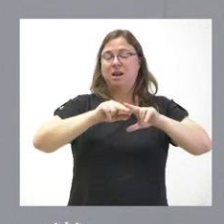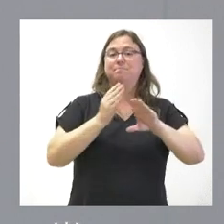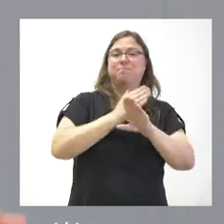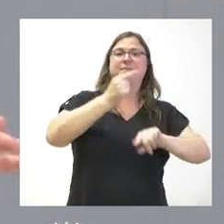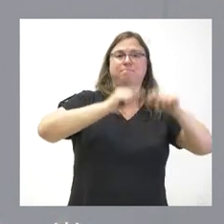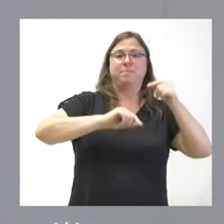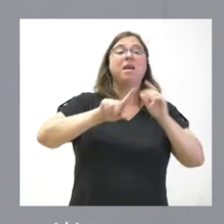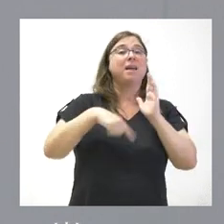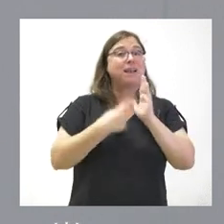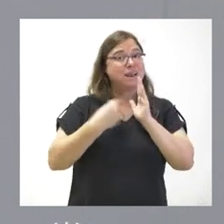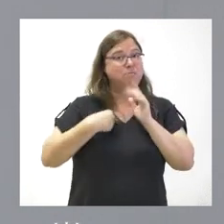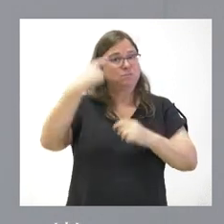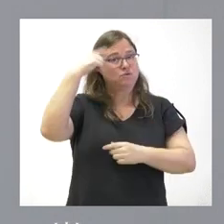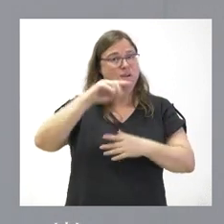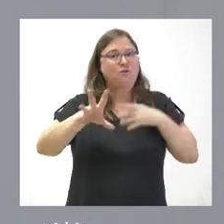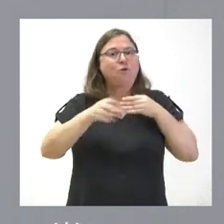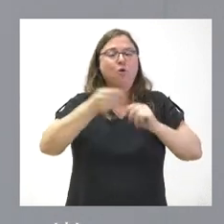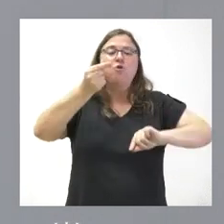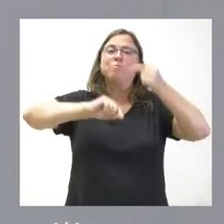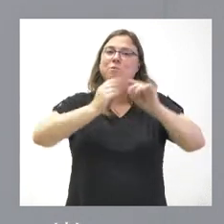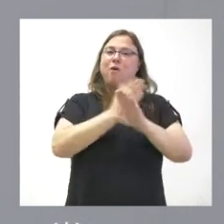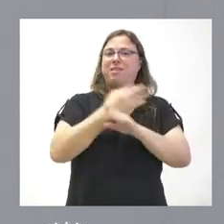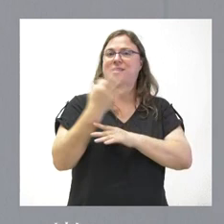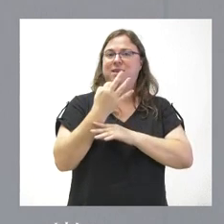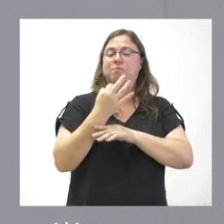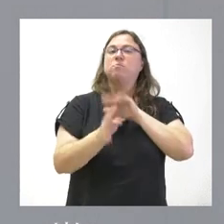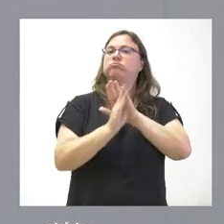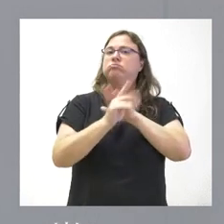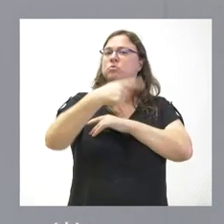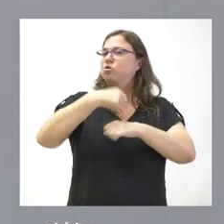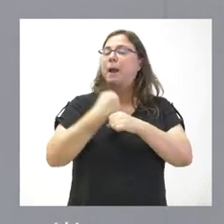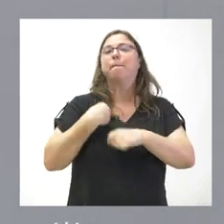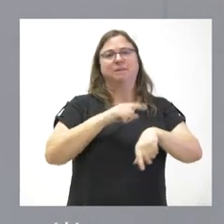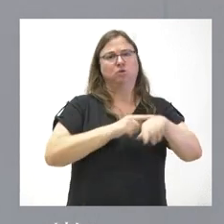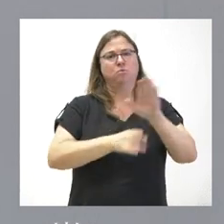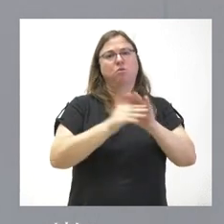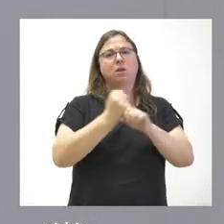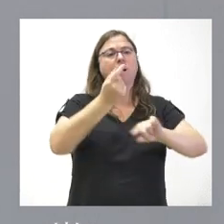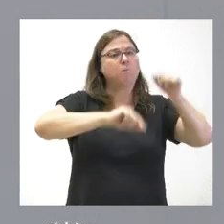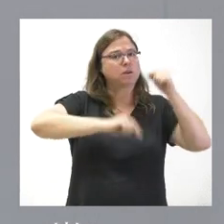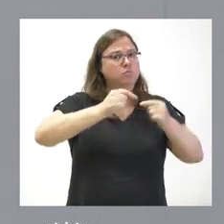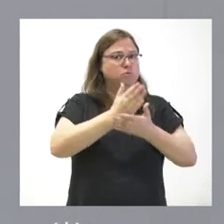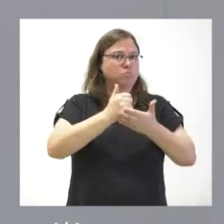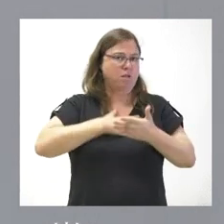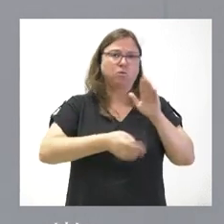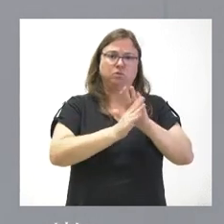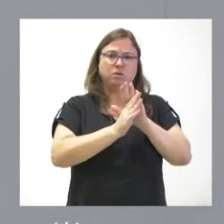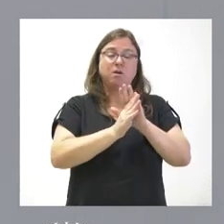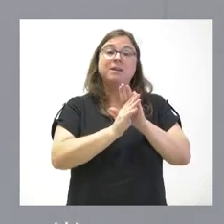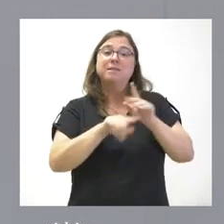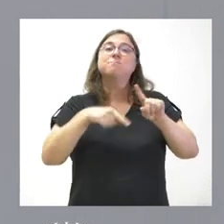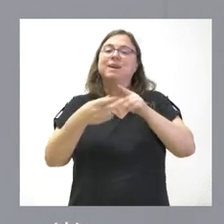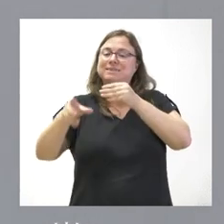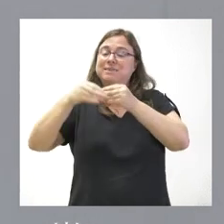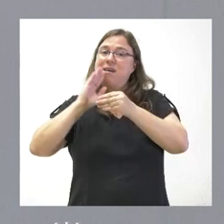la ley que Acompaña a los presupuestos para paralelamente seguimos trabajando en los presupuestos de la comunidad Autónoma eh incorpora sobre todo